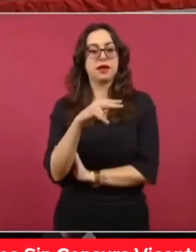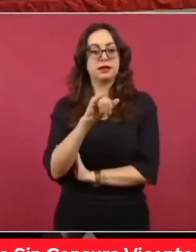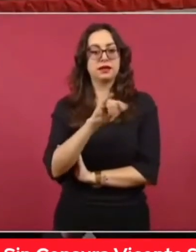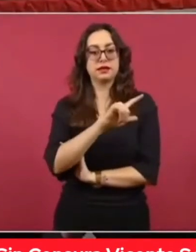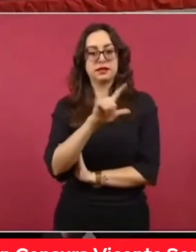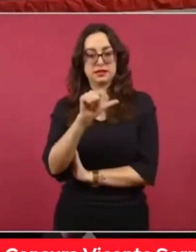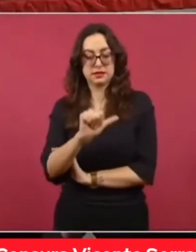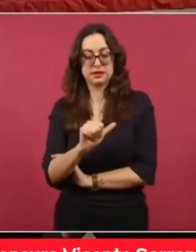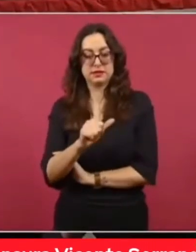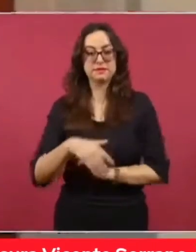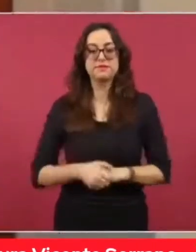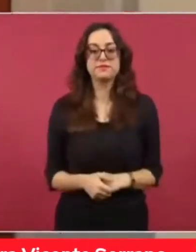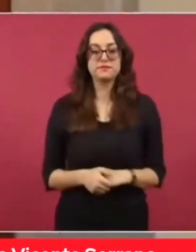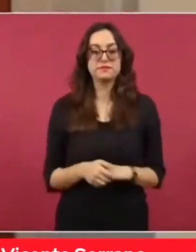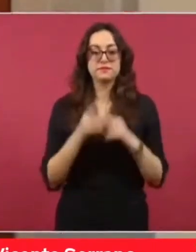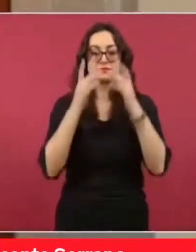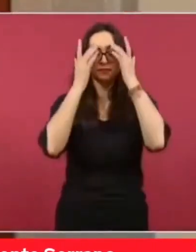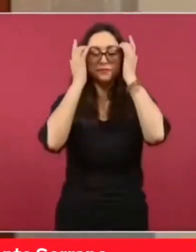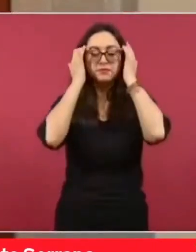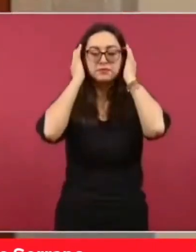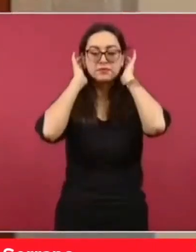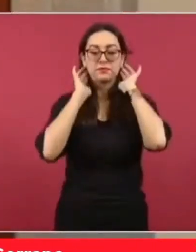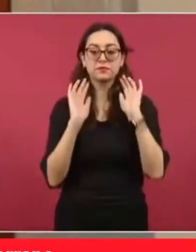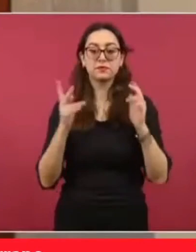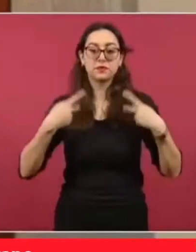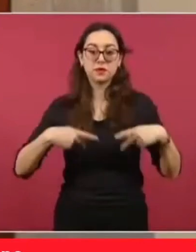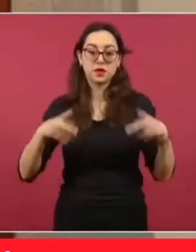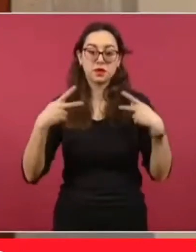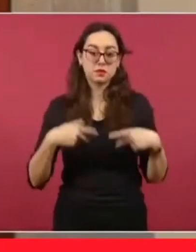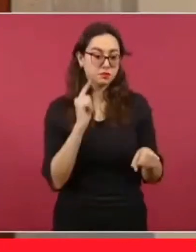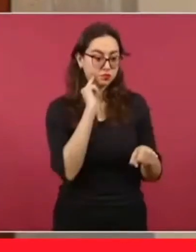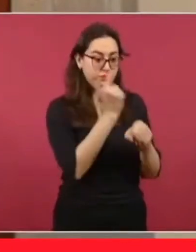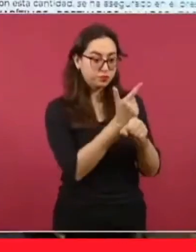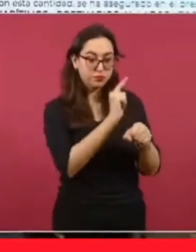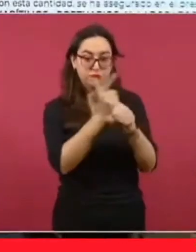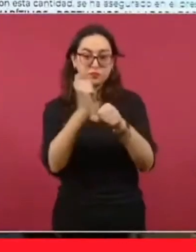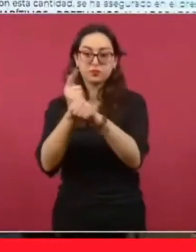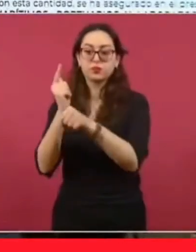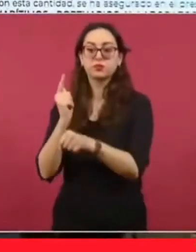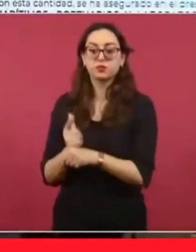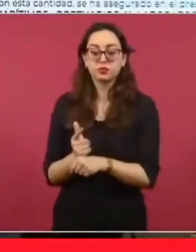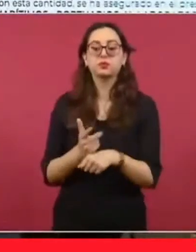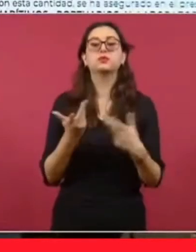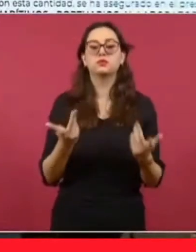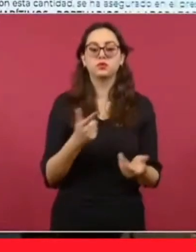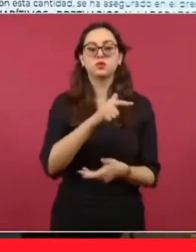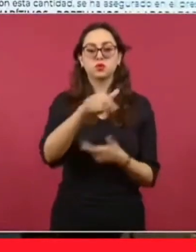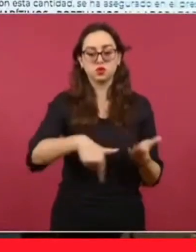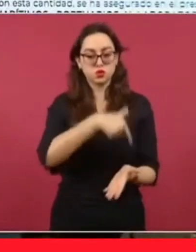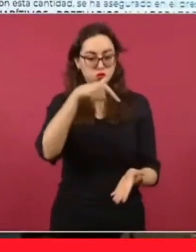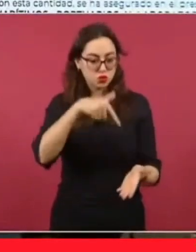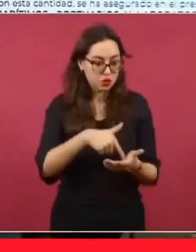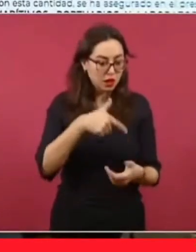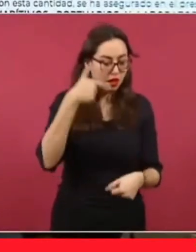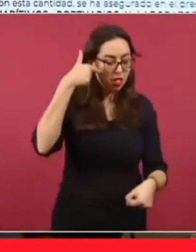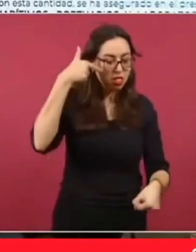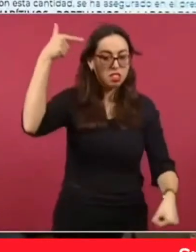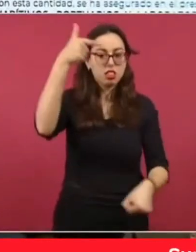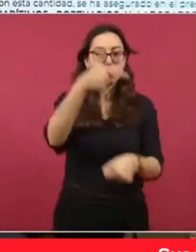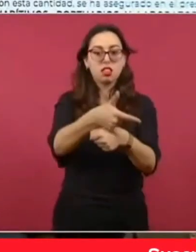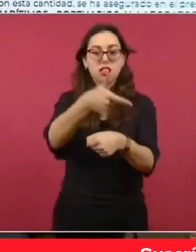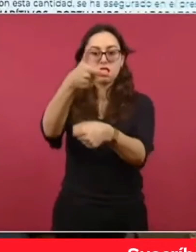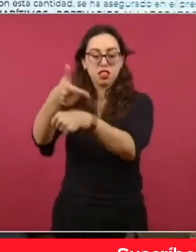le dio seguimiento a estas personas y se logró llegar a este lugar miren Cómo están aquí las